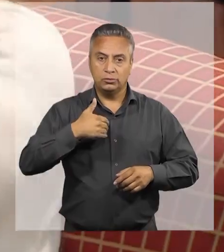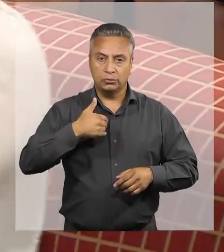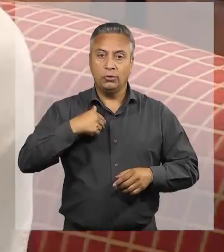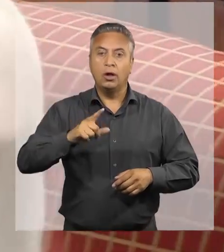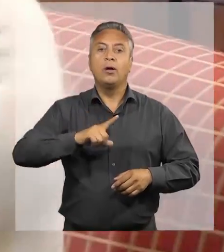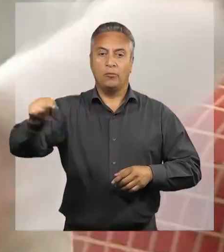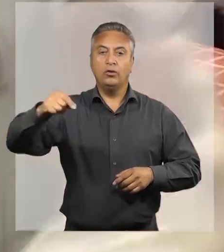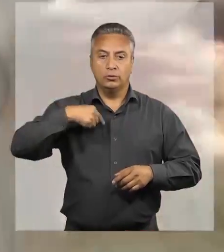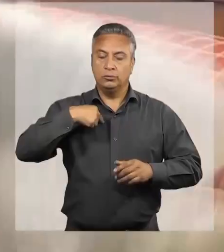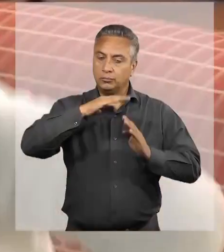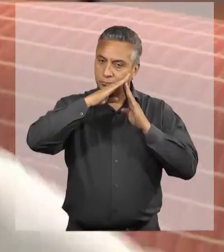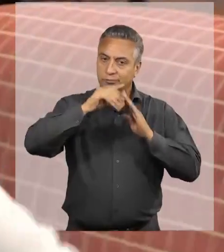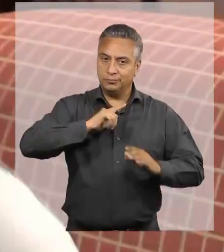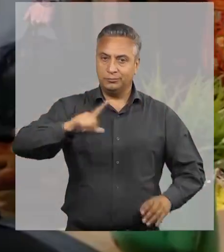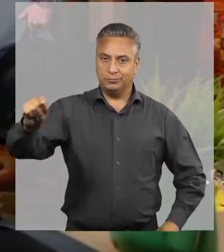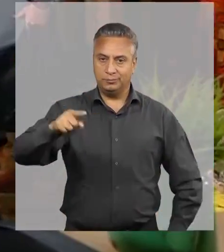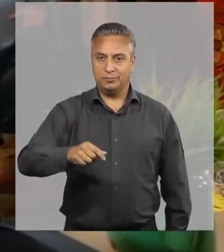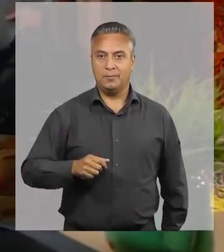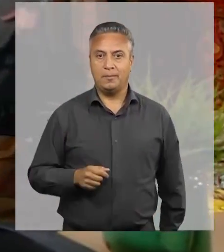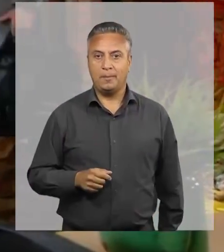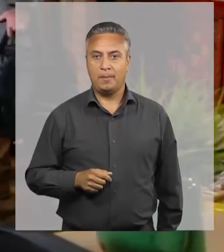me voy a la pieza.